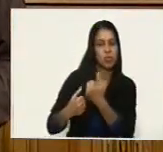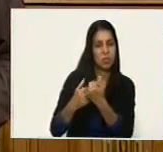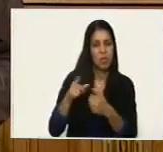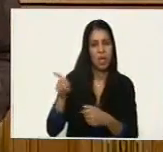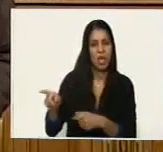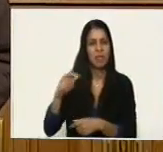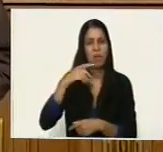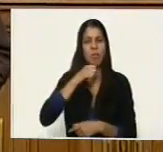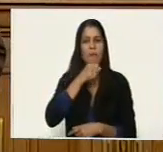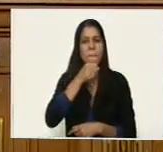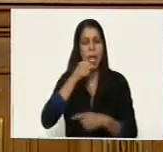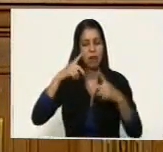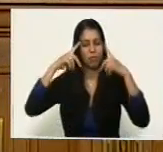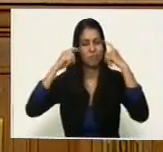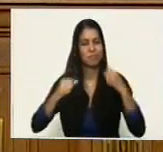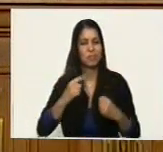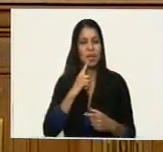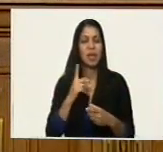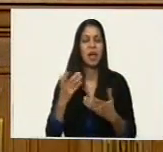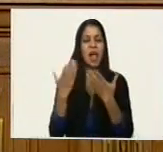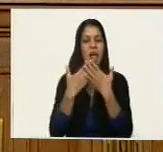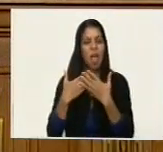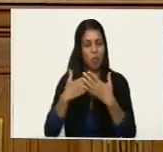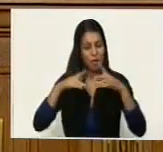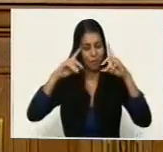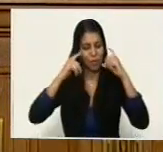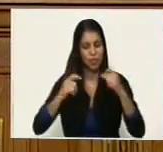escuela de los fundadores.